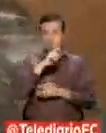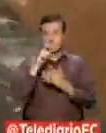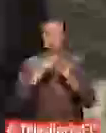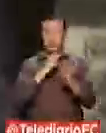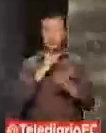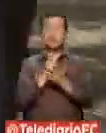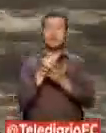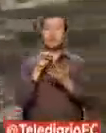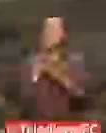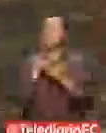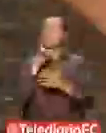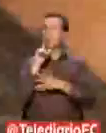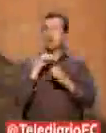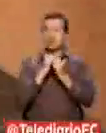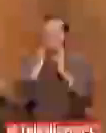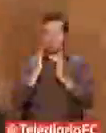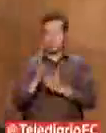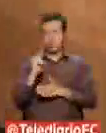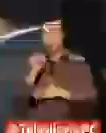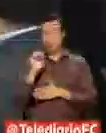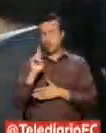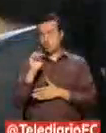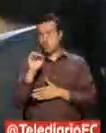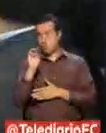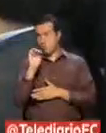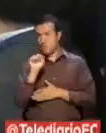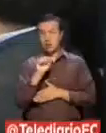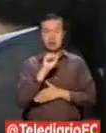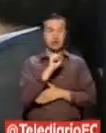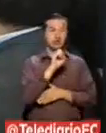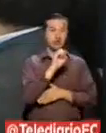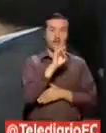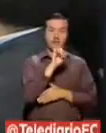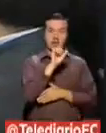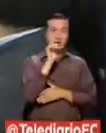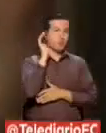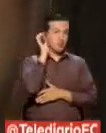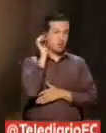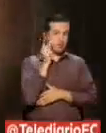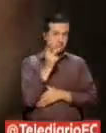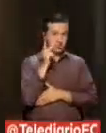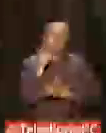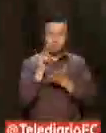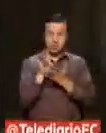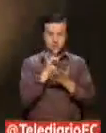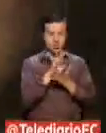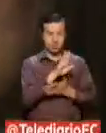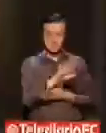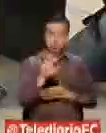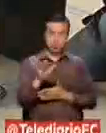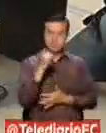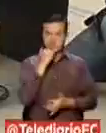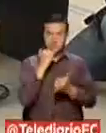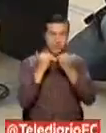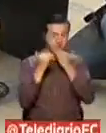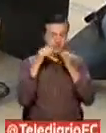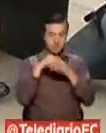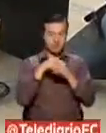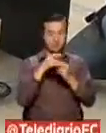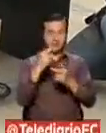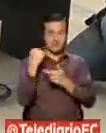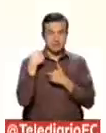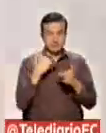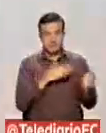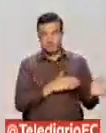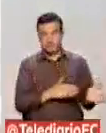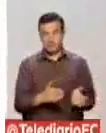la destitución de las asambleístas Norma Vallejo y Sofía Espín, señaladas por conducta inapropiada en el ejercicio de sus